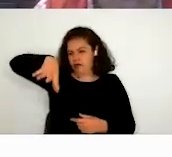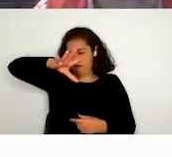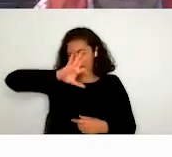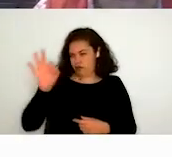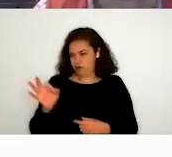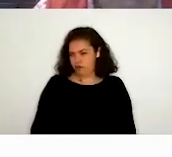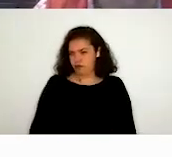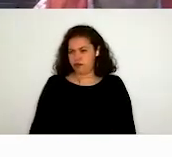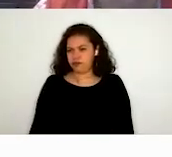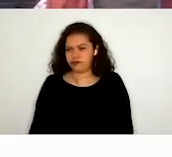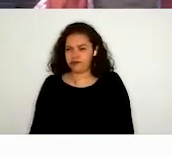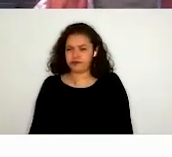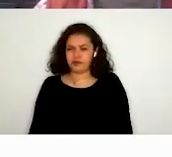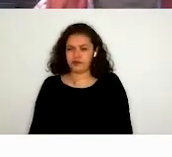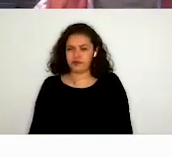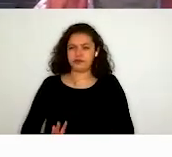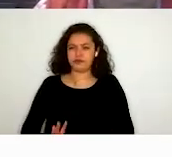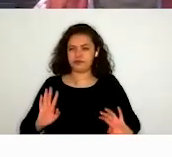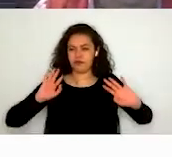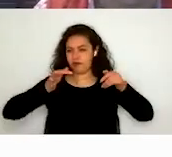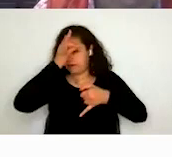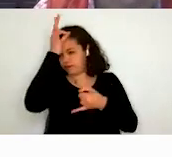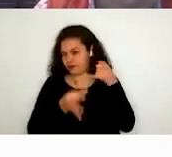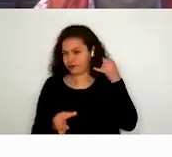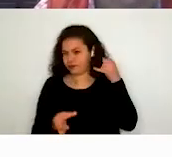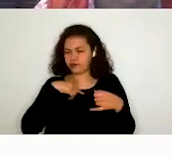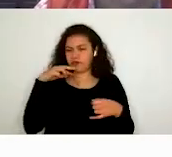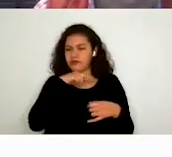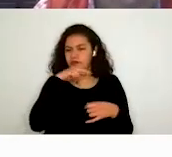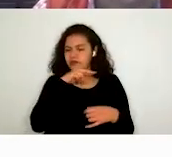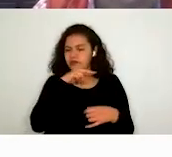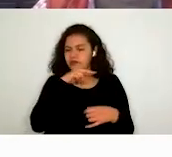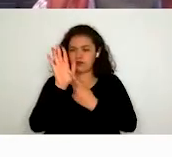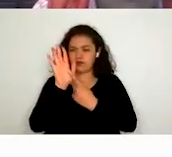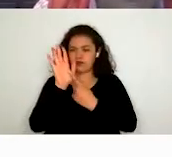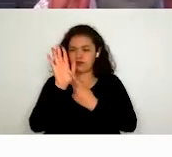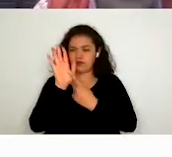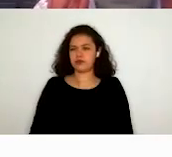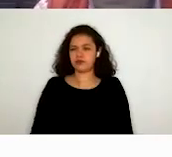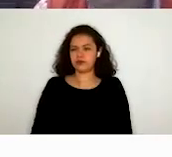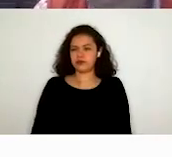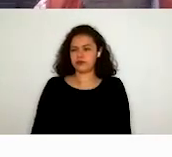vienen hasta el último. Se los voy a mostrar rápidamente.